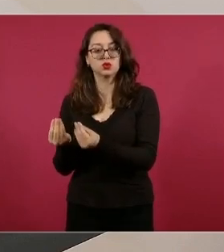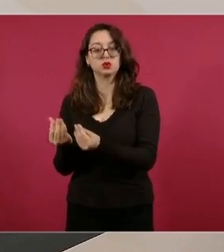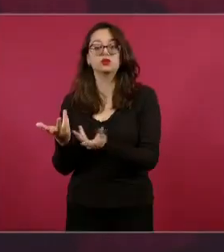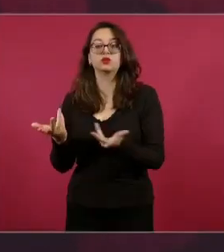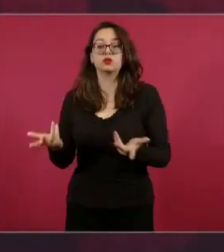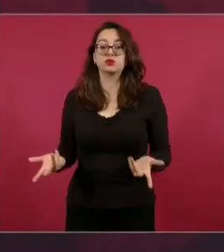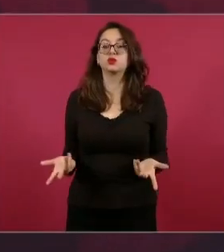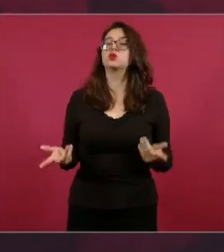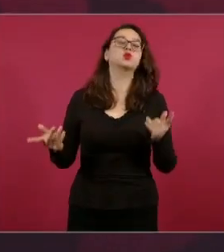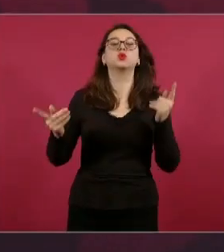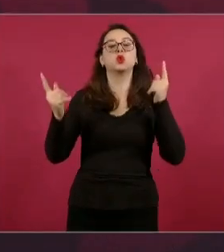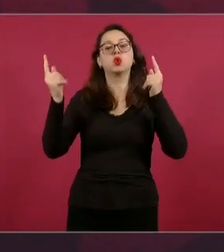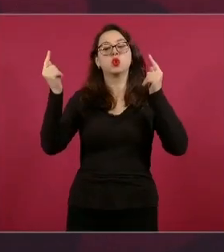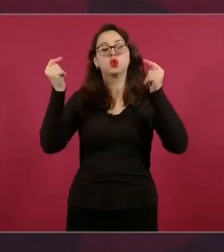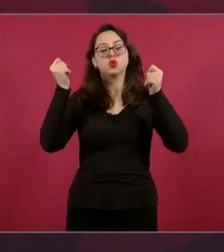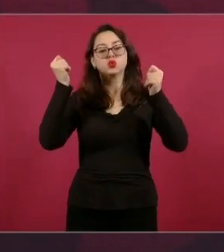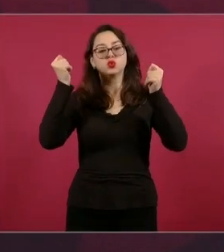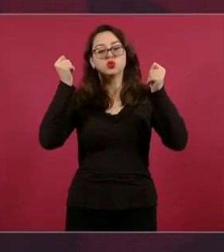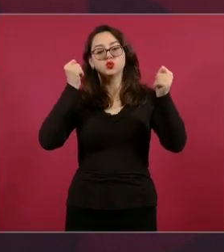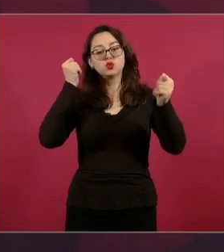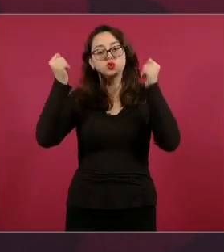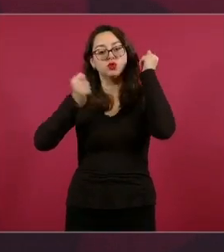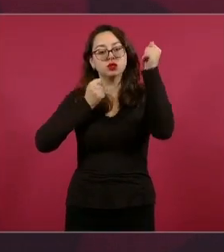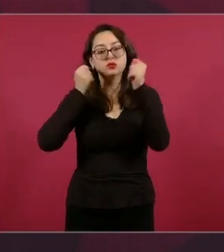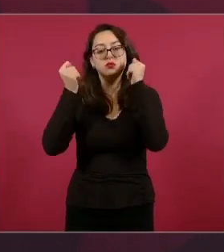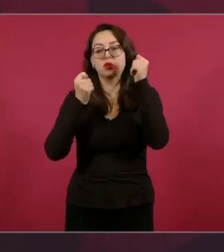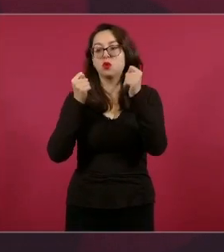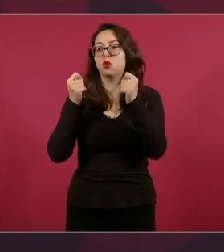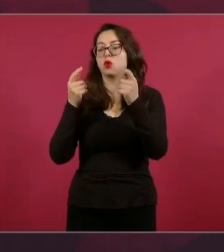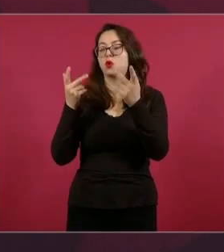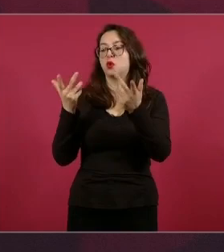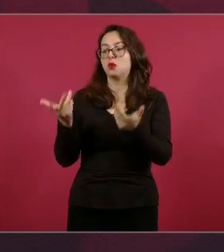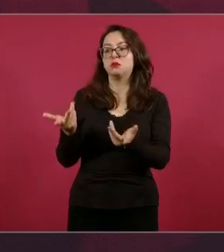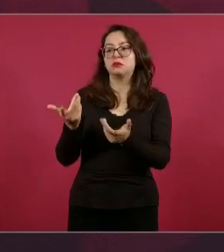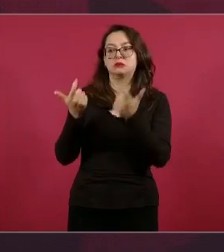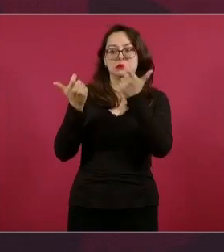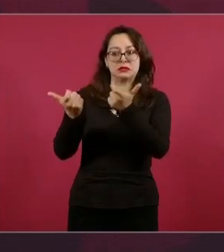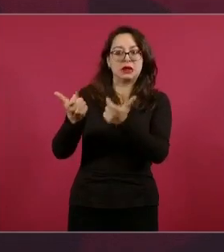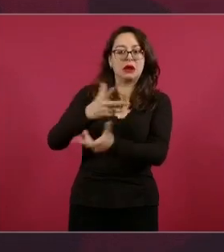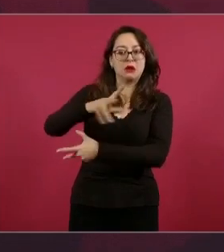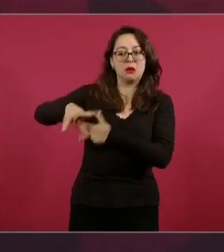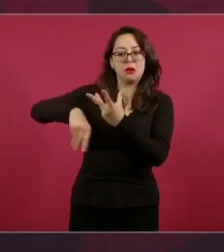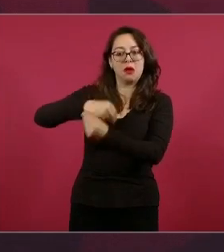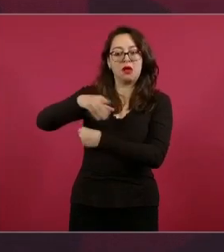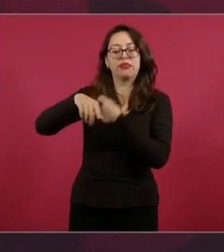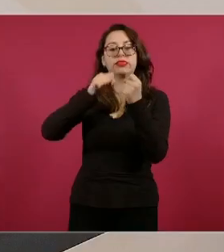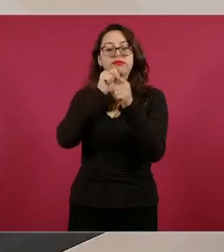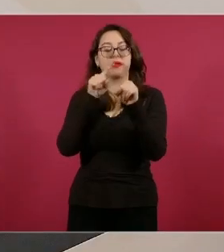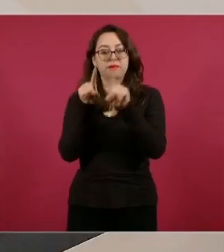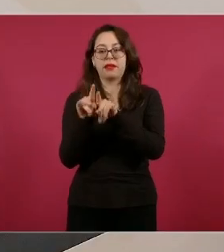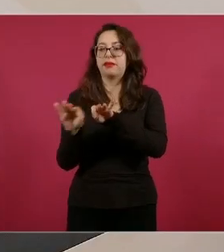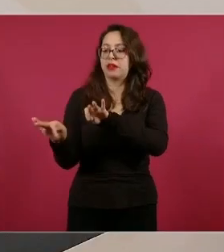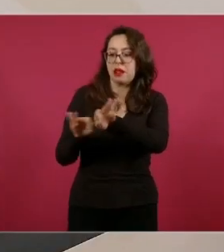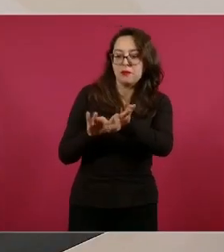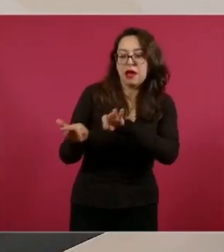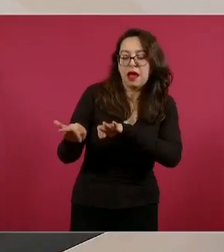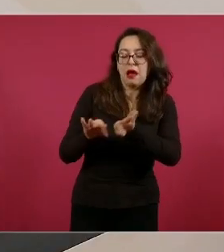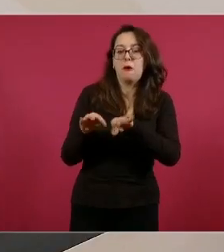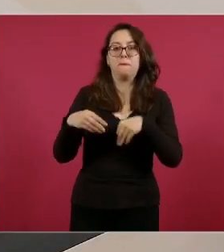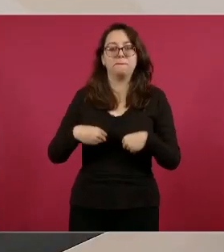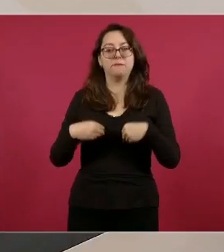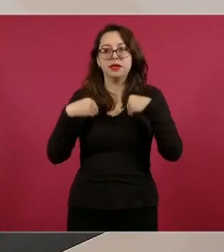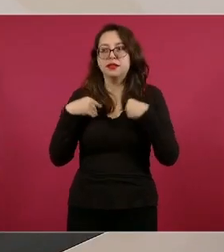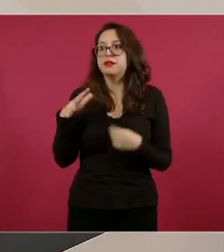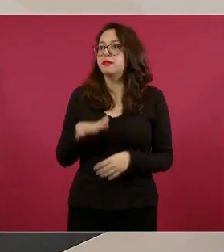no solo son divisas, sino es trabajo, es bienestar para mucha gente. Es una